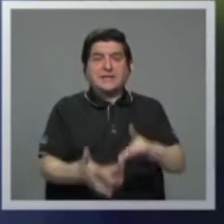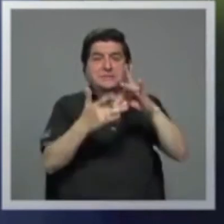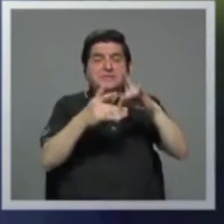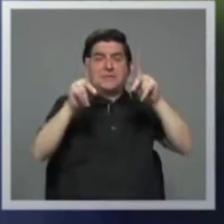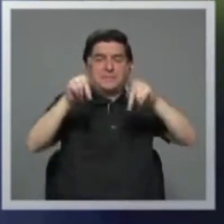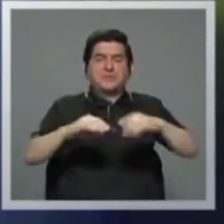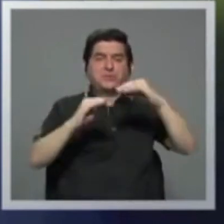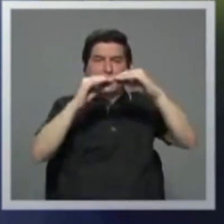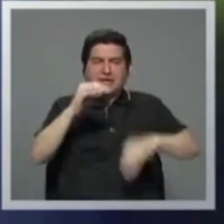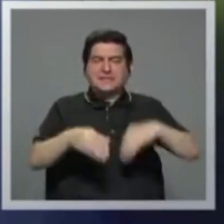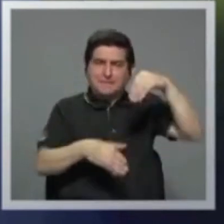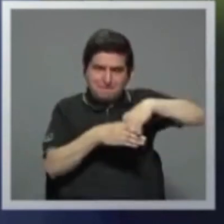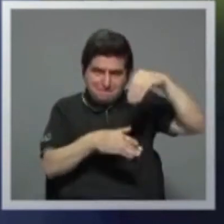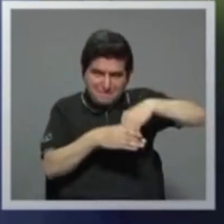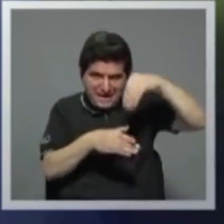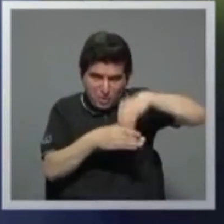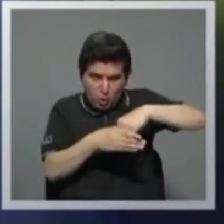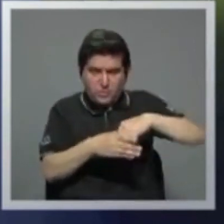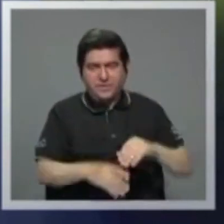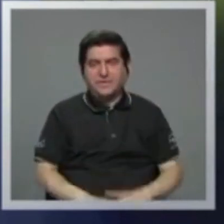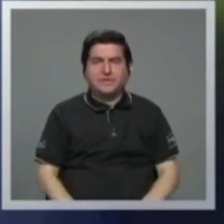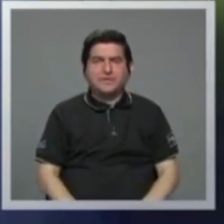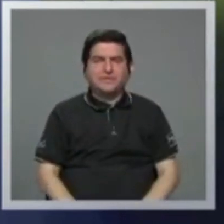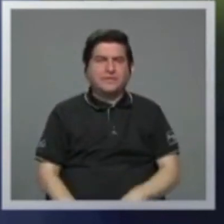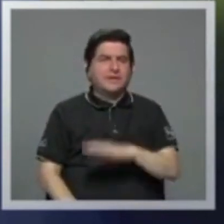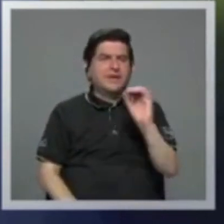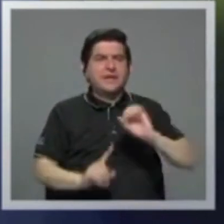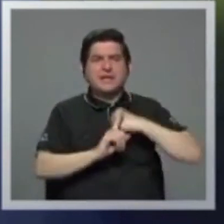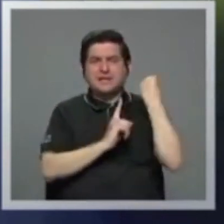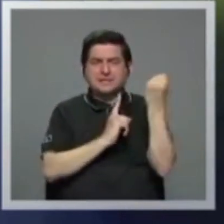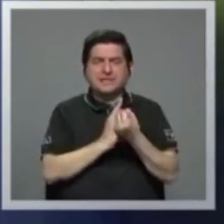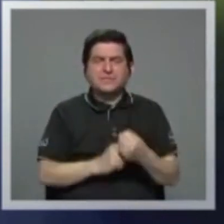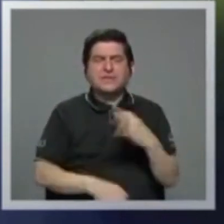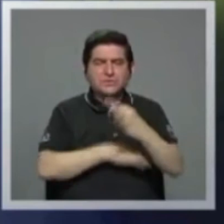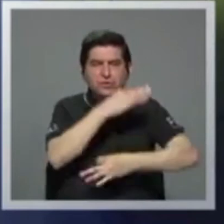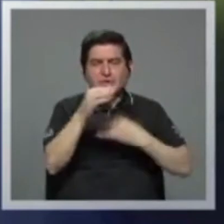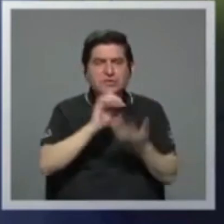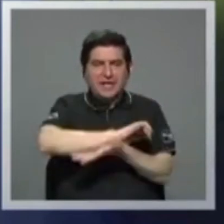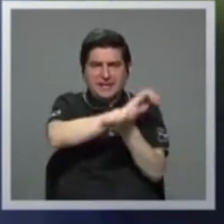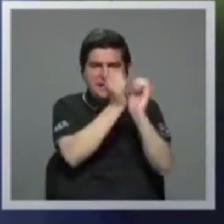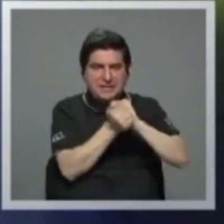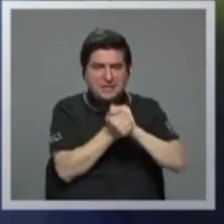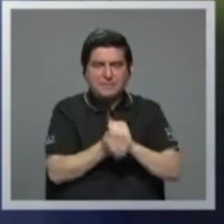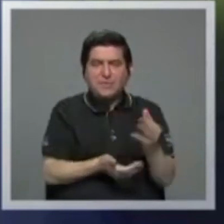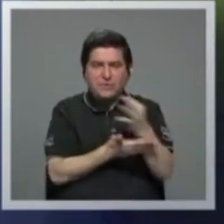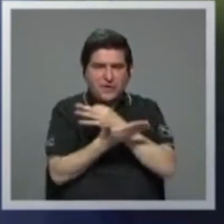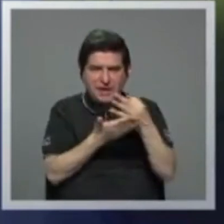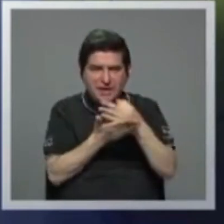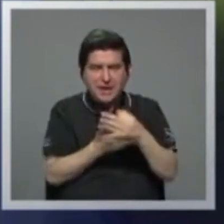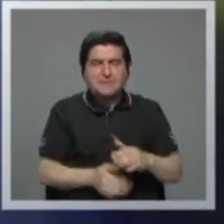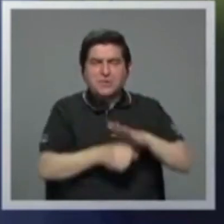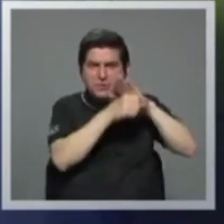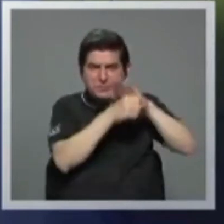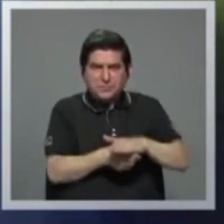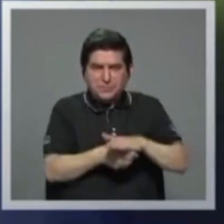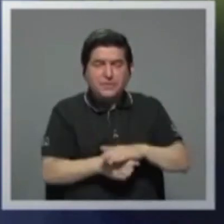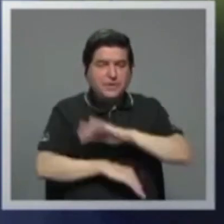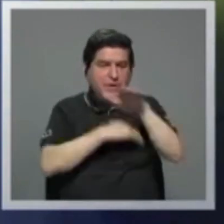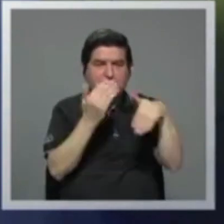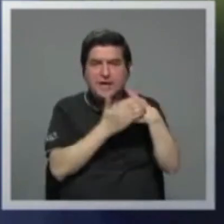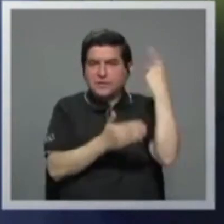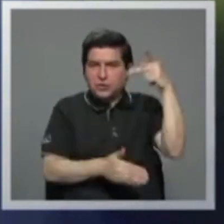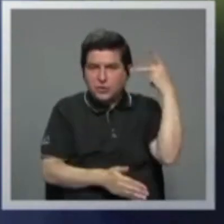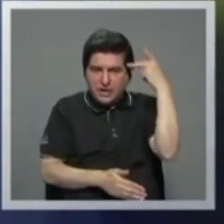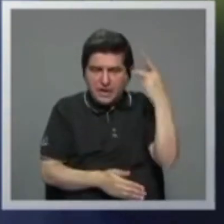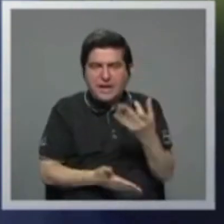menos recursos, y además le pone presión al tipo de cambio y todo el manejo de la política monetaria. Entonces, bueno,